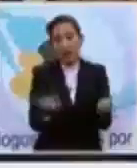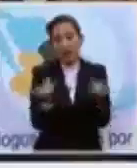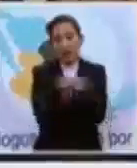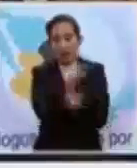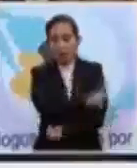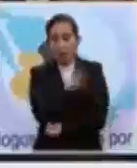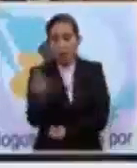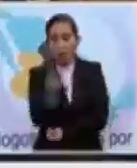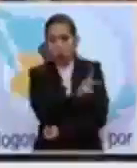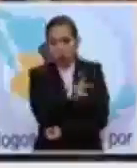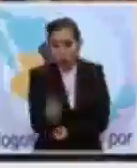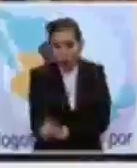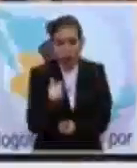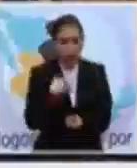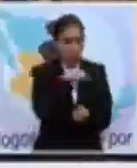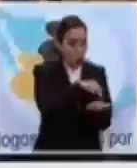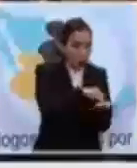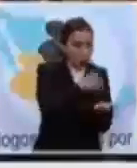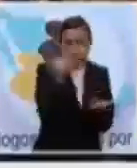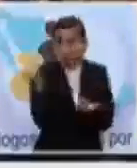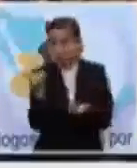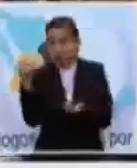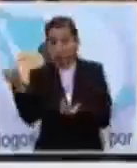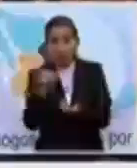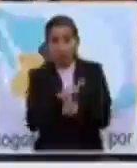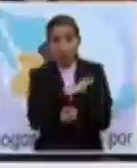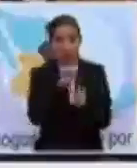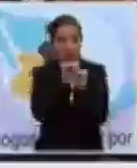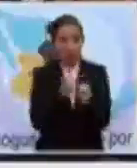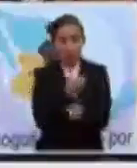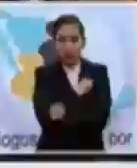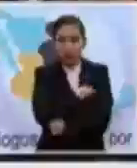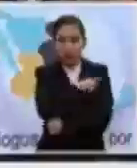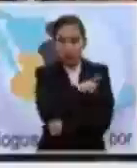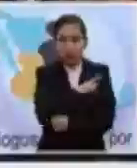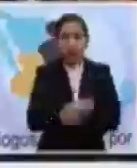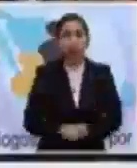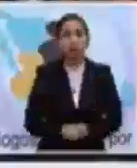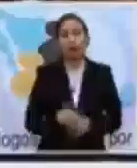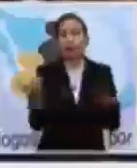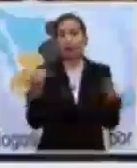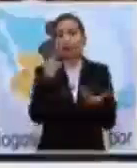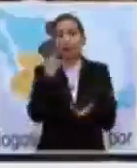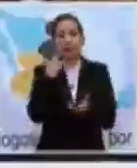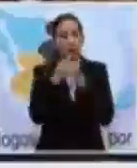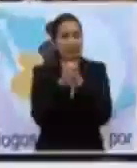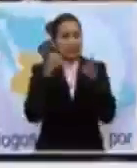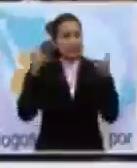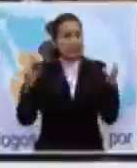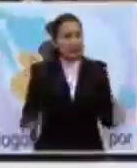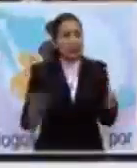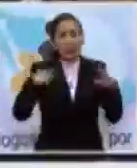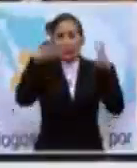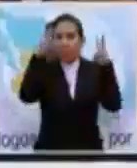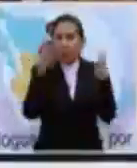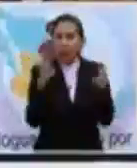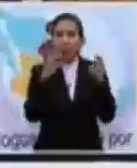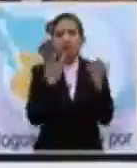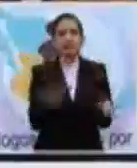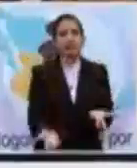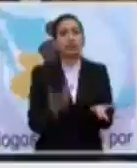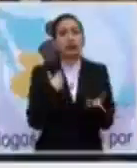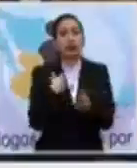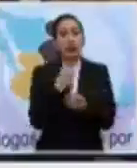y la misma homogeneidad que debe existir en el sistema de salud. Se han hecho esfuerzos muy grandes en el tema del Seguro